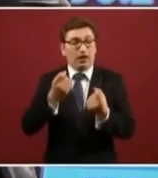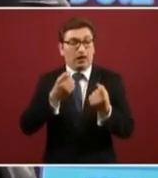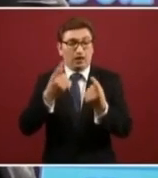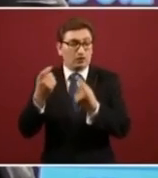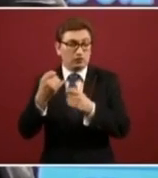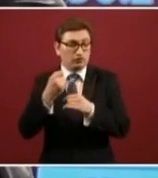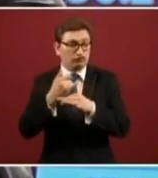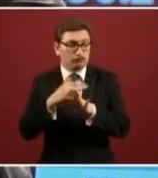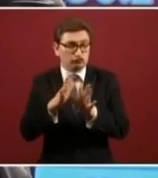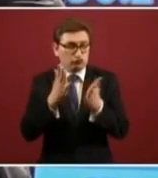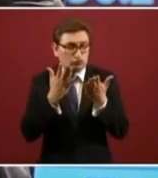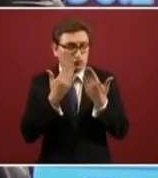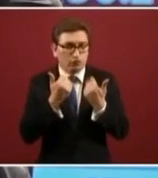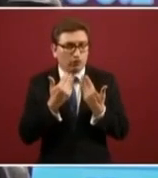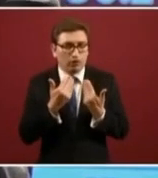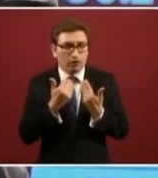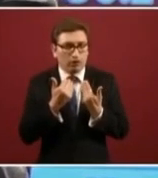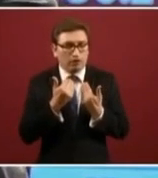información